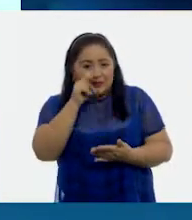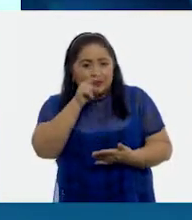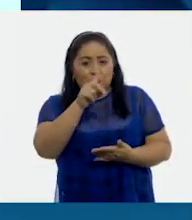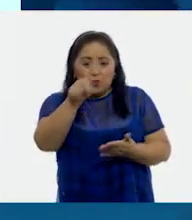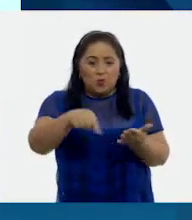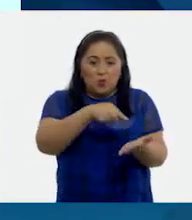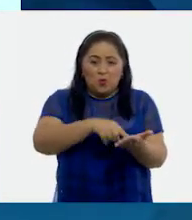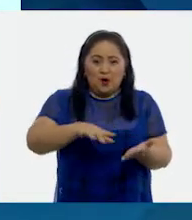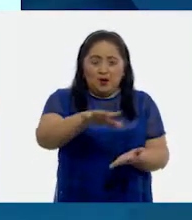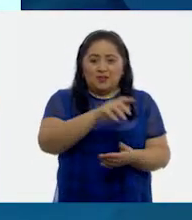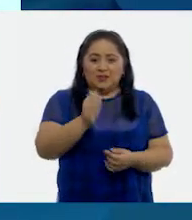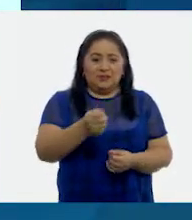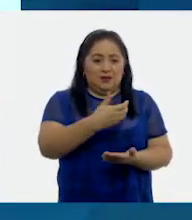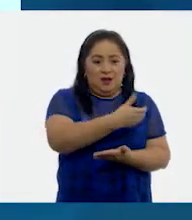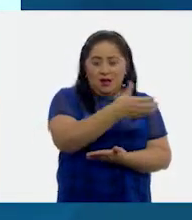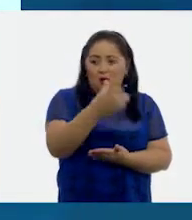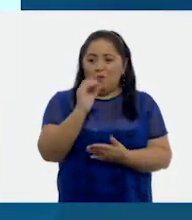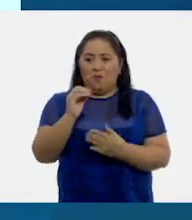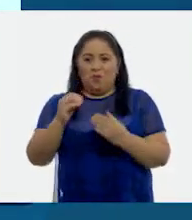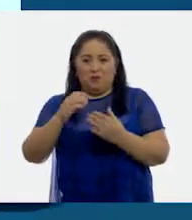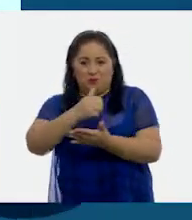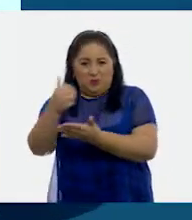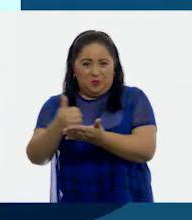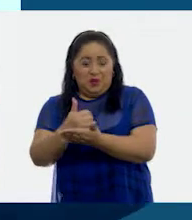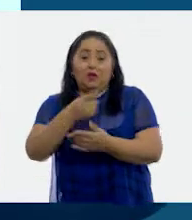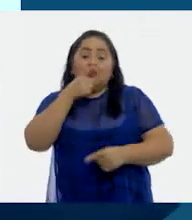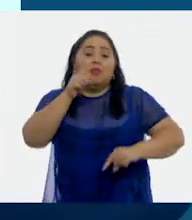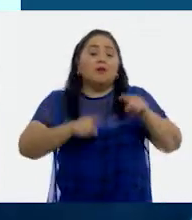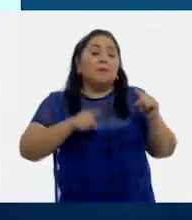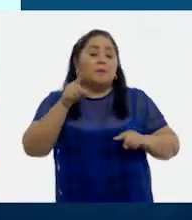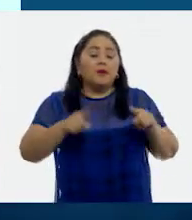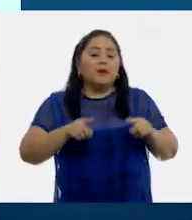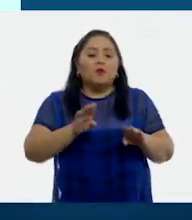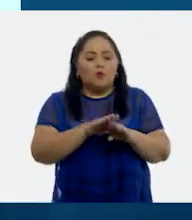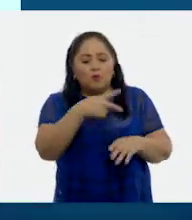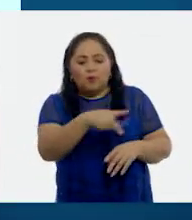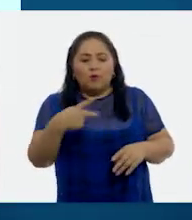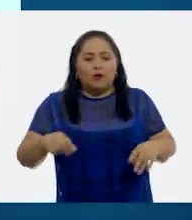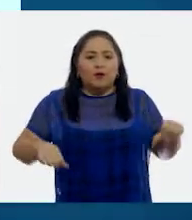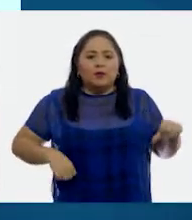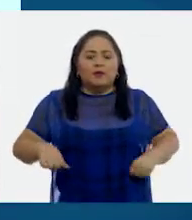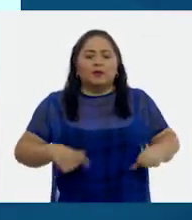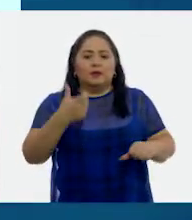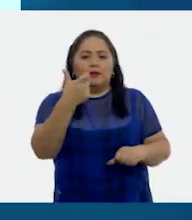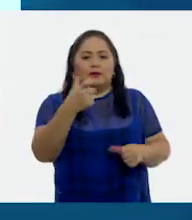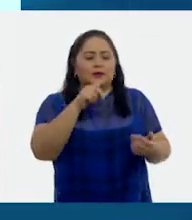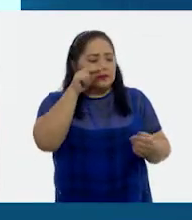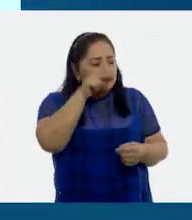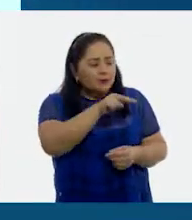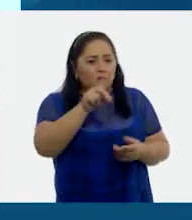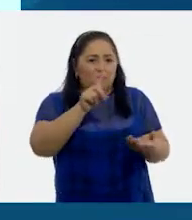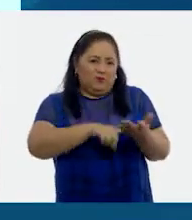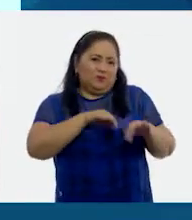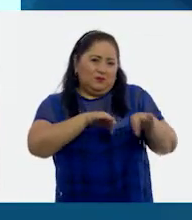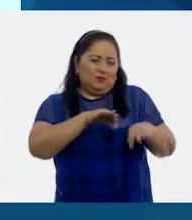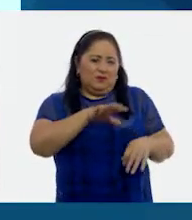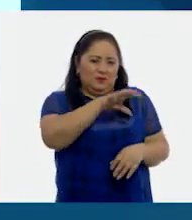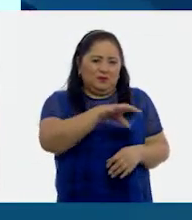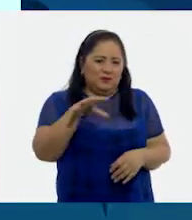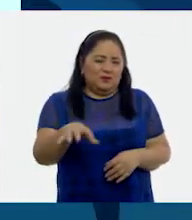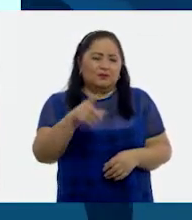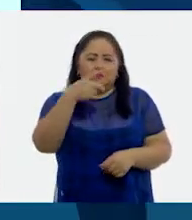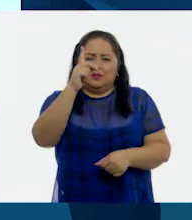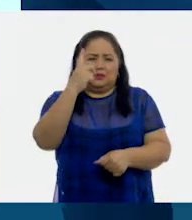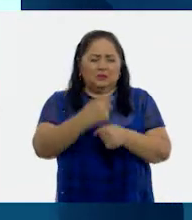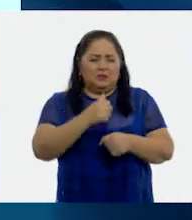un espacio es urbano o rural, deben de considerarse las actividades económicas que ahí se realizan.